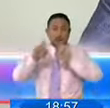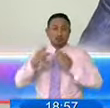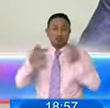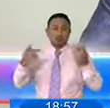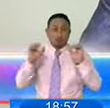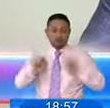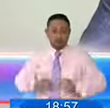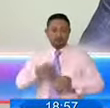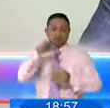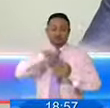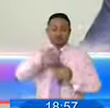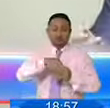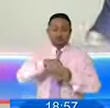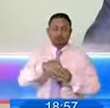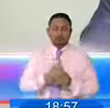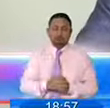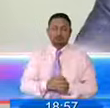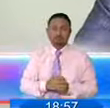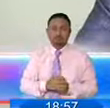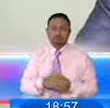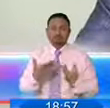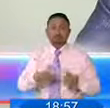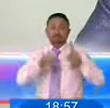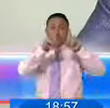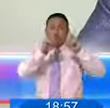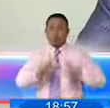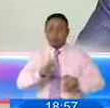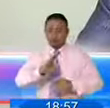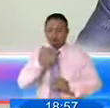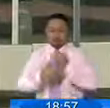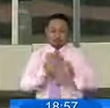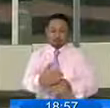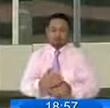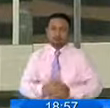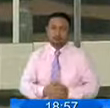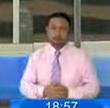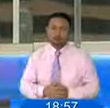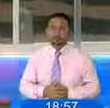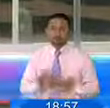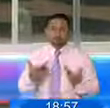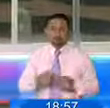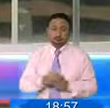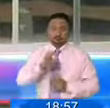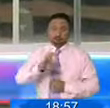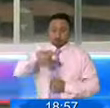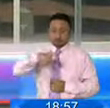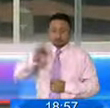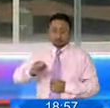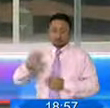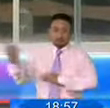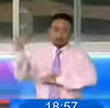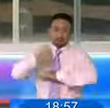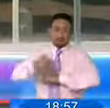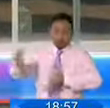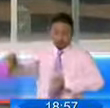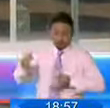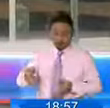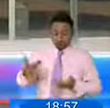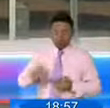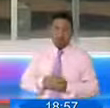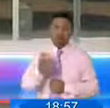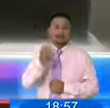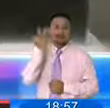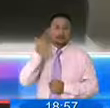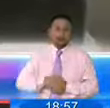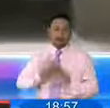y al referéndum que corresponde de acuerdo a las preguntas y el procedimiento que tiene. Una vez que el CNE recepta el decreto ejecutivo, tiene 15 días